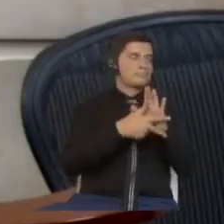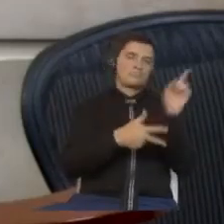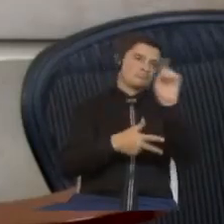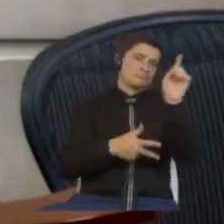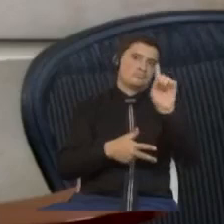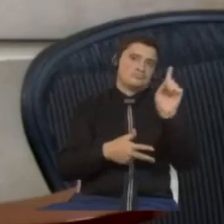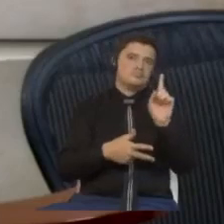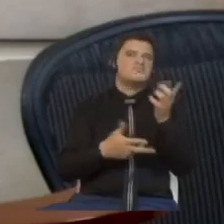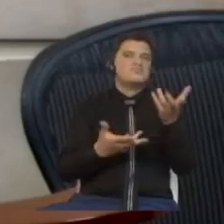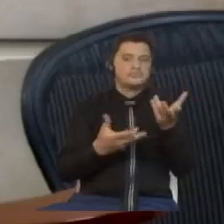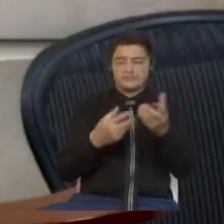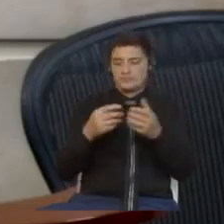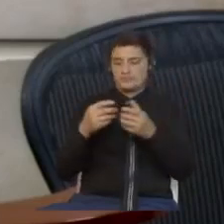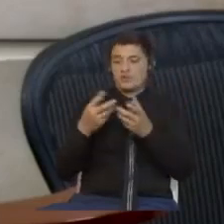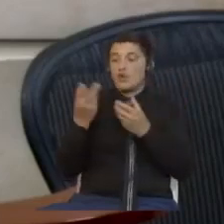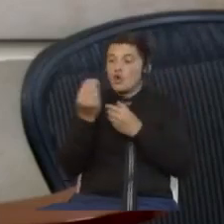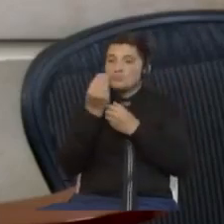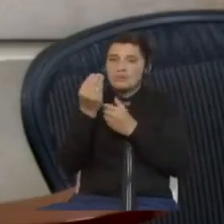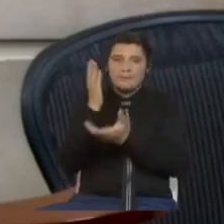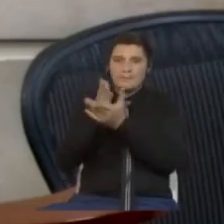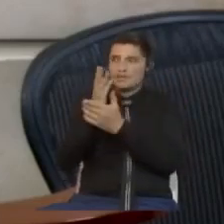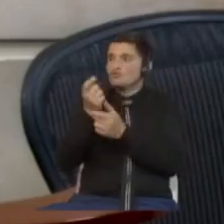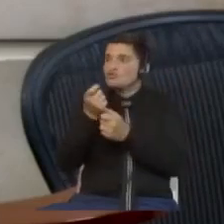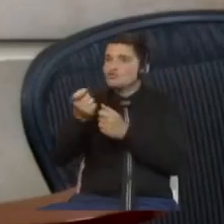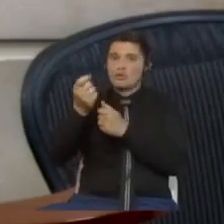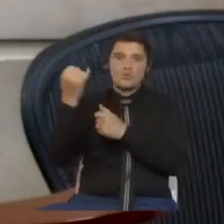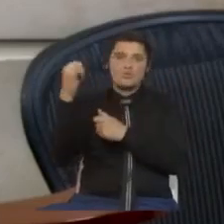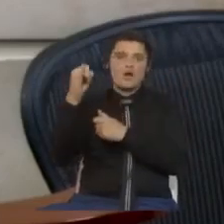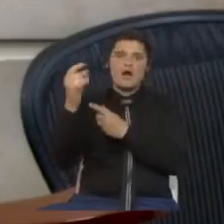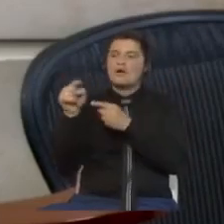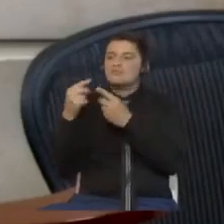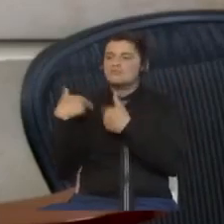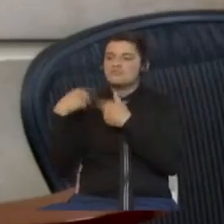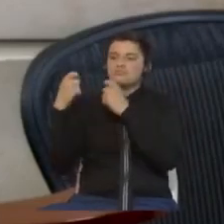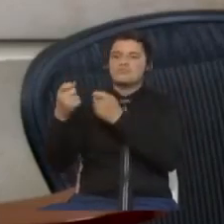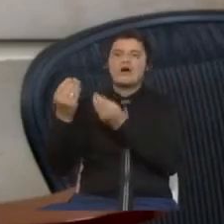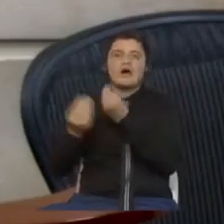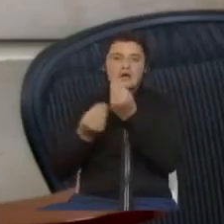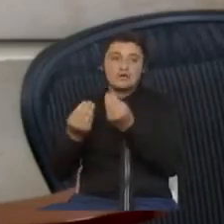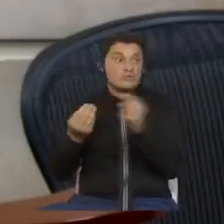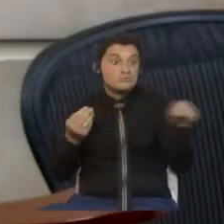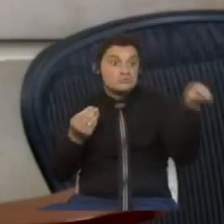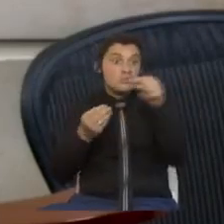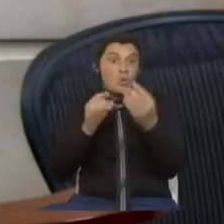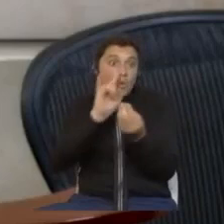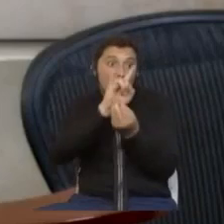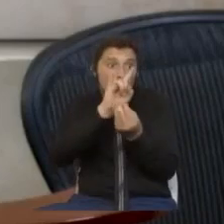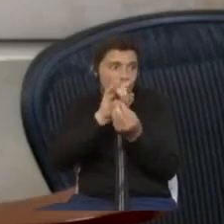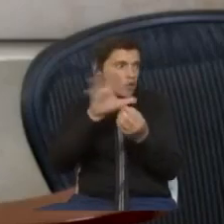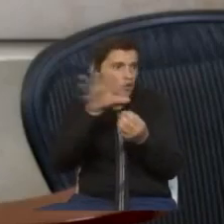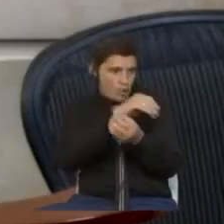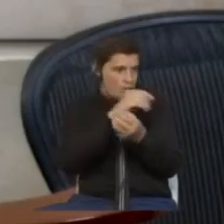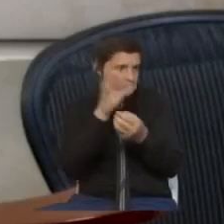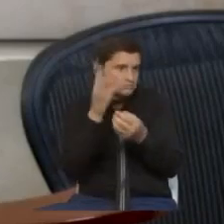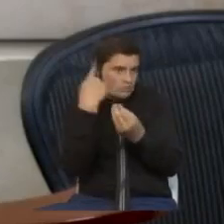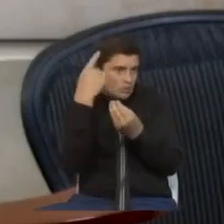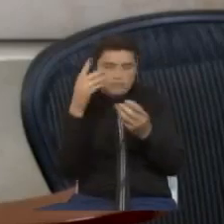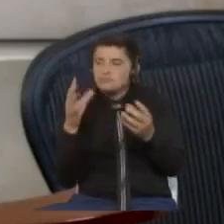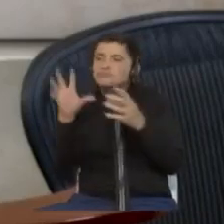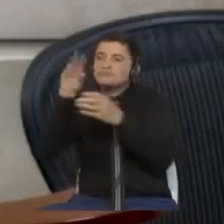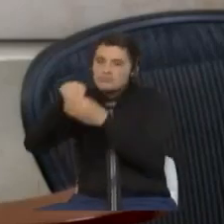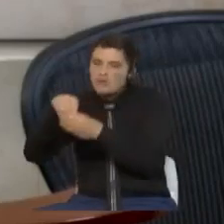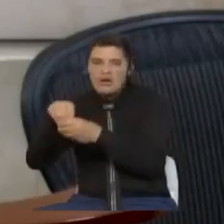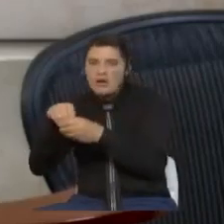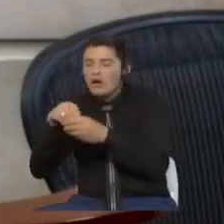lo que hará la comisión accidental el jueves espero con la participación del partido de la u y de todos es